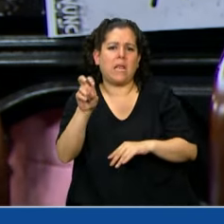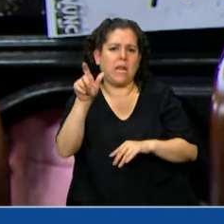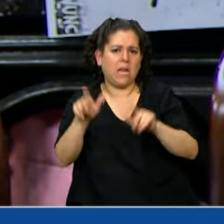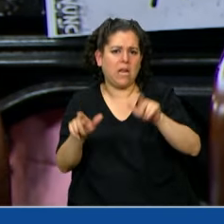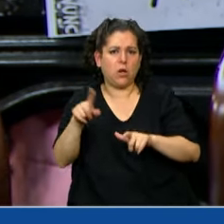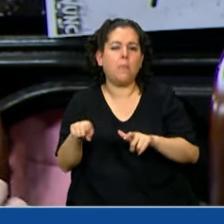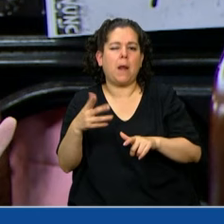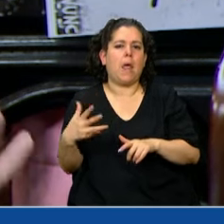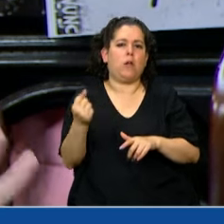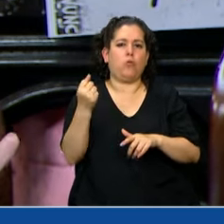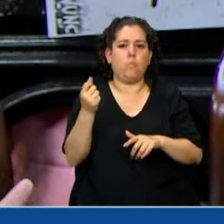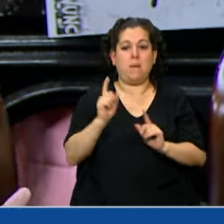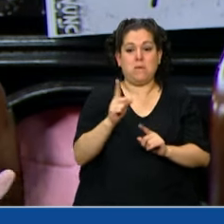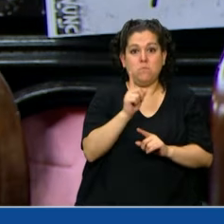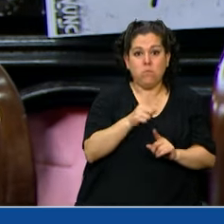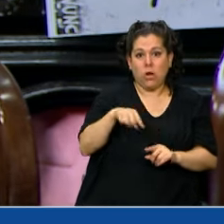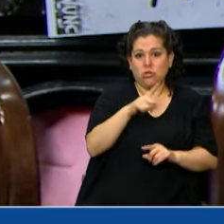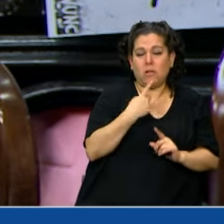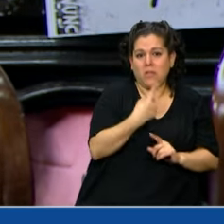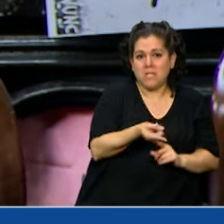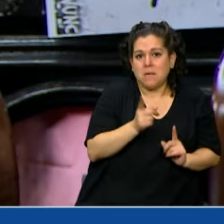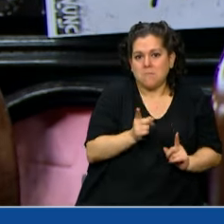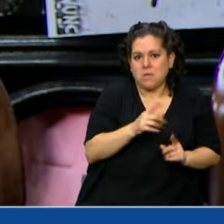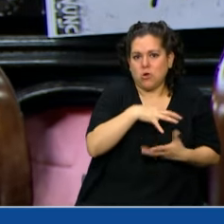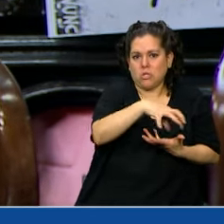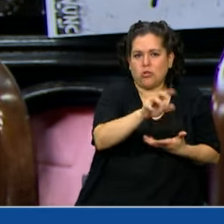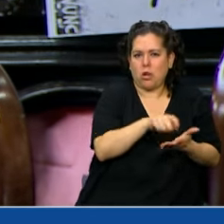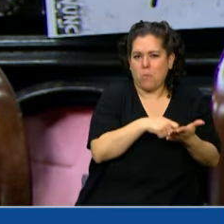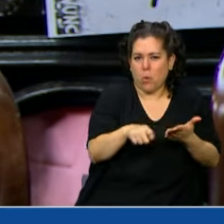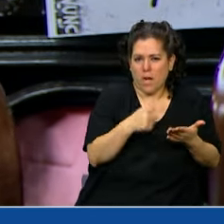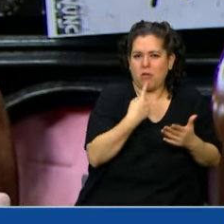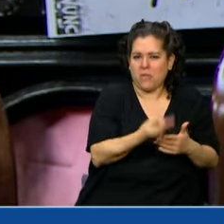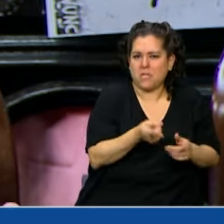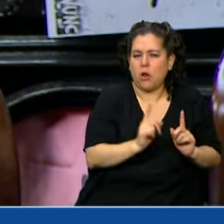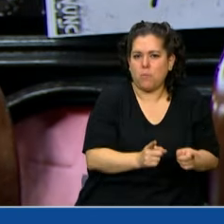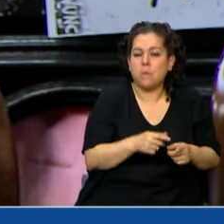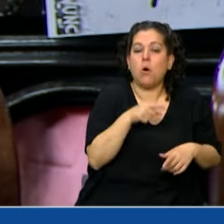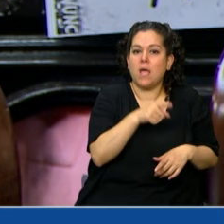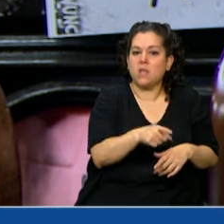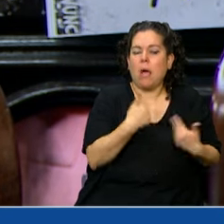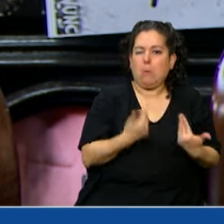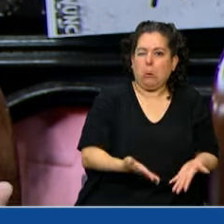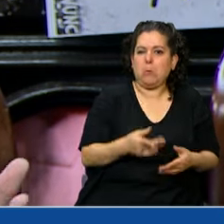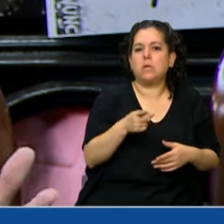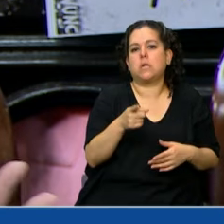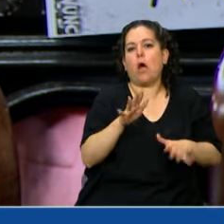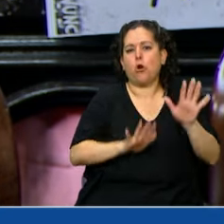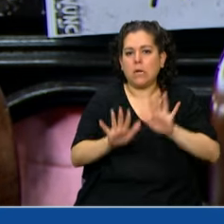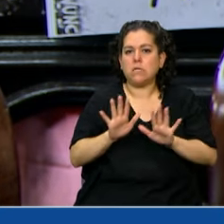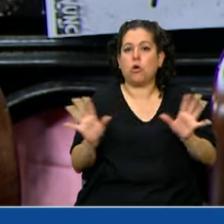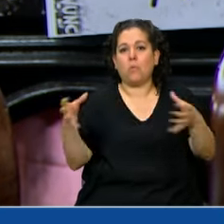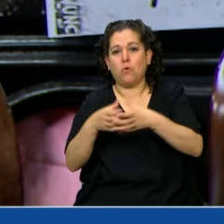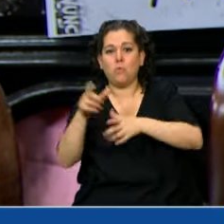esa renta que lo dicen ellos mismos no lo dice el sector inmobiliario esos abusos generaron la organización del sector de los